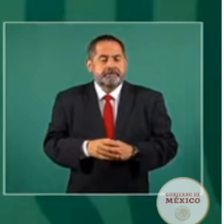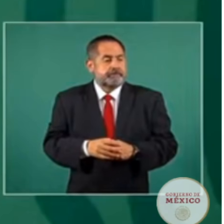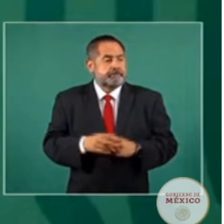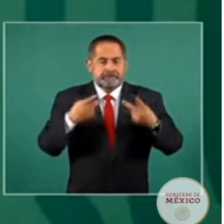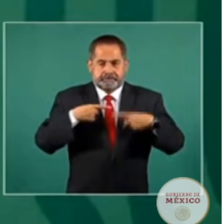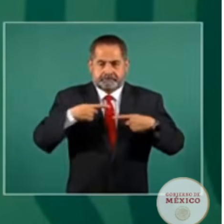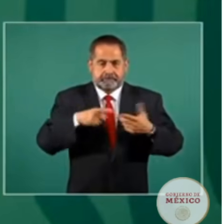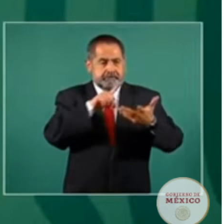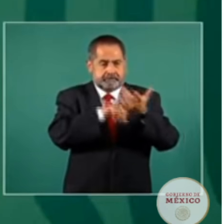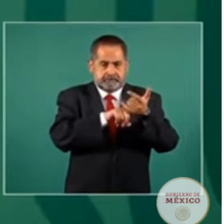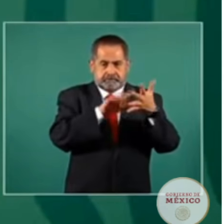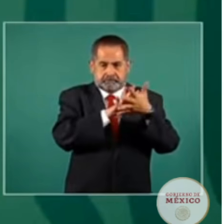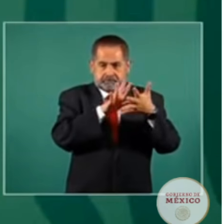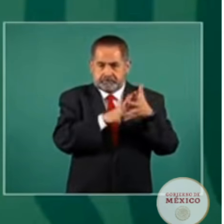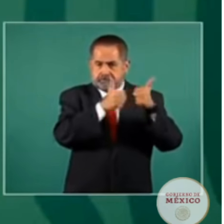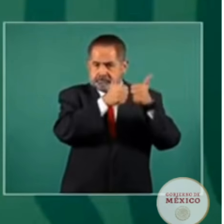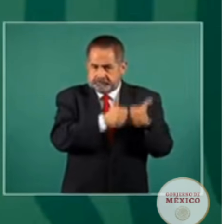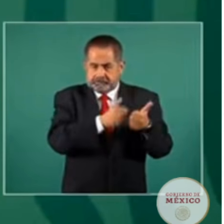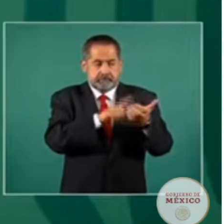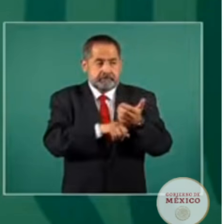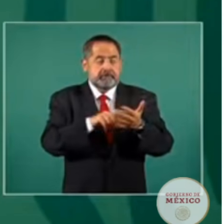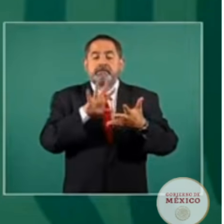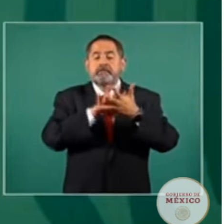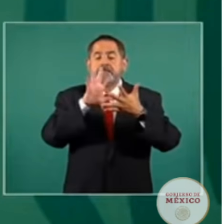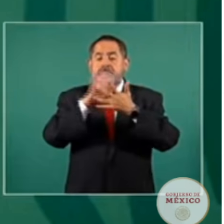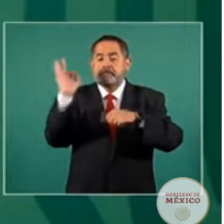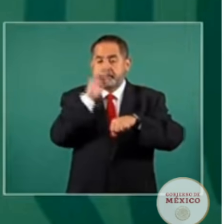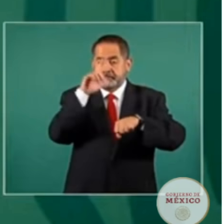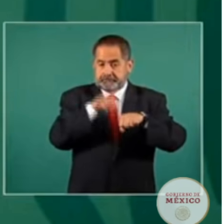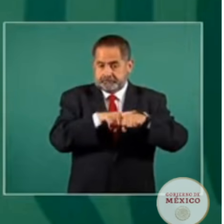internos en las cárceles federales